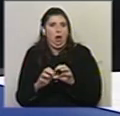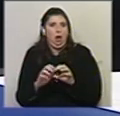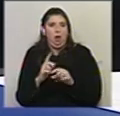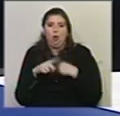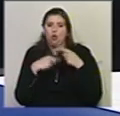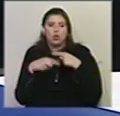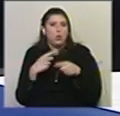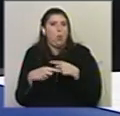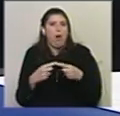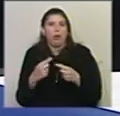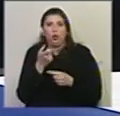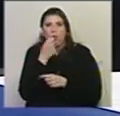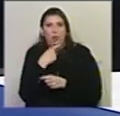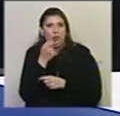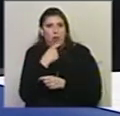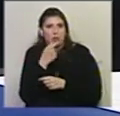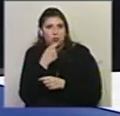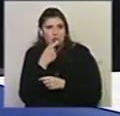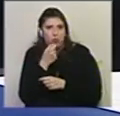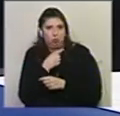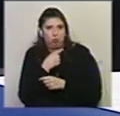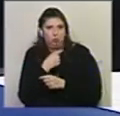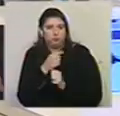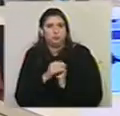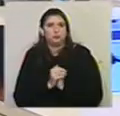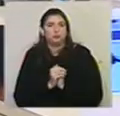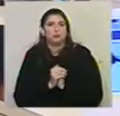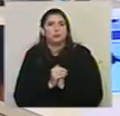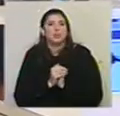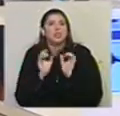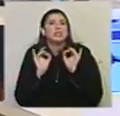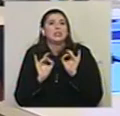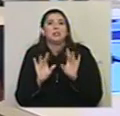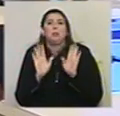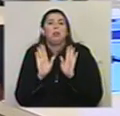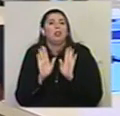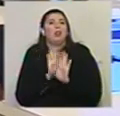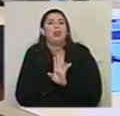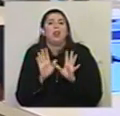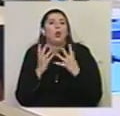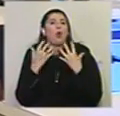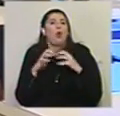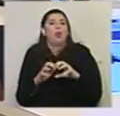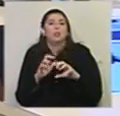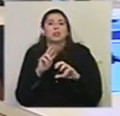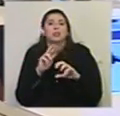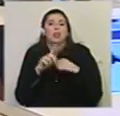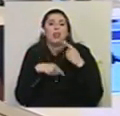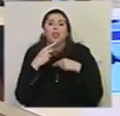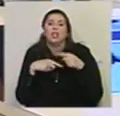medicación, la terapéutica que se le estaba aplicando. Simplemente no quería seguir siendo sometida a